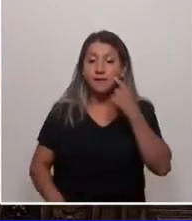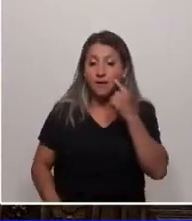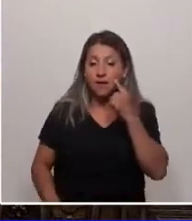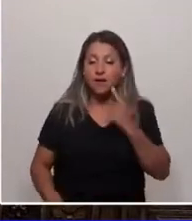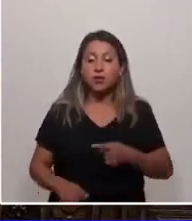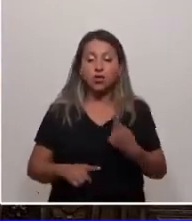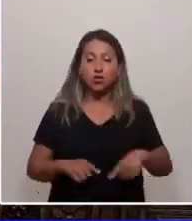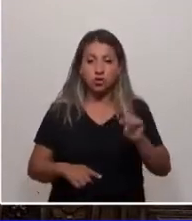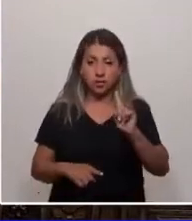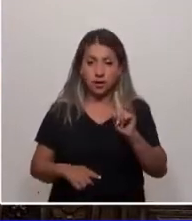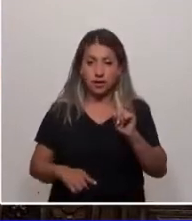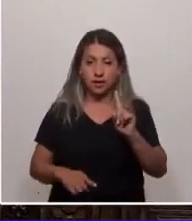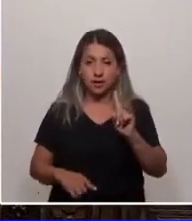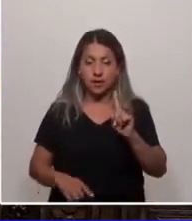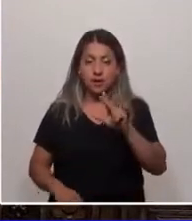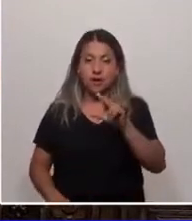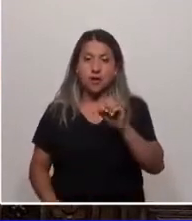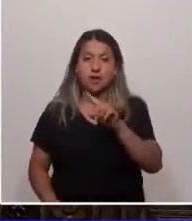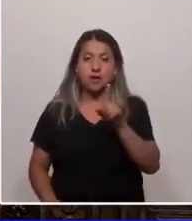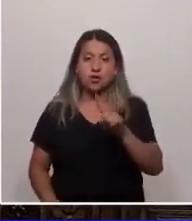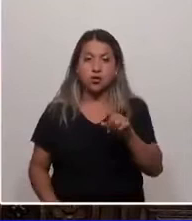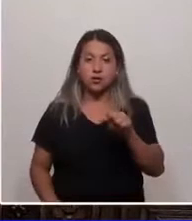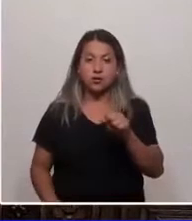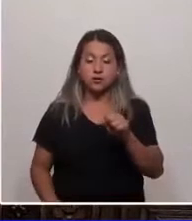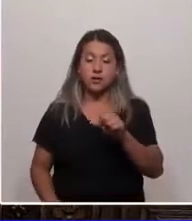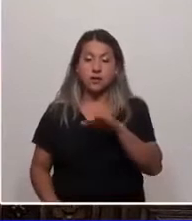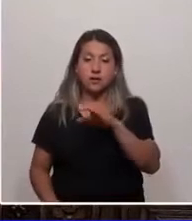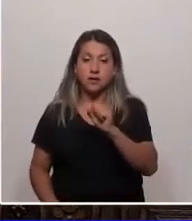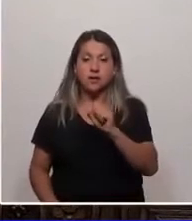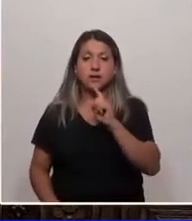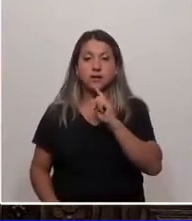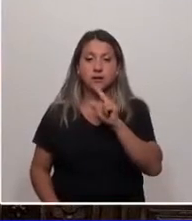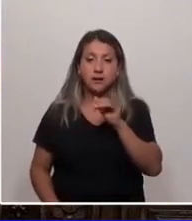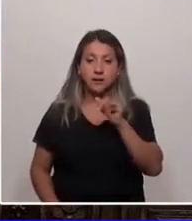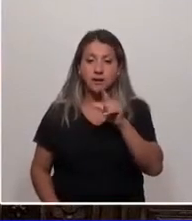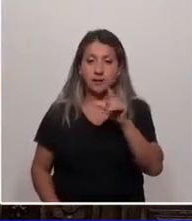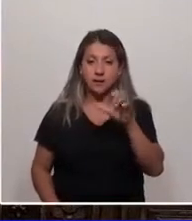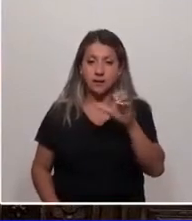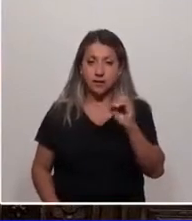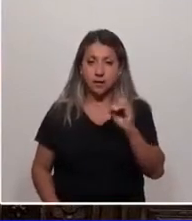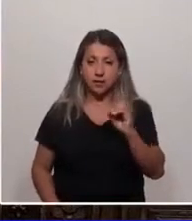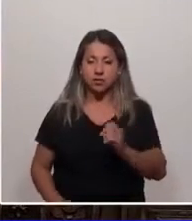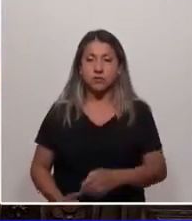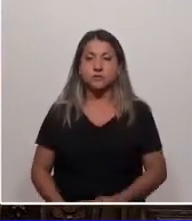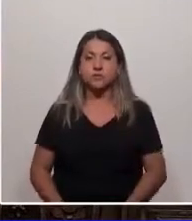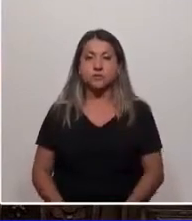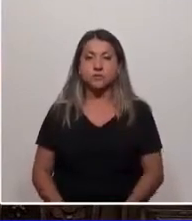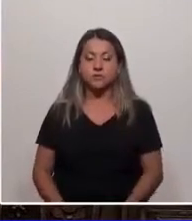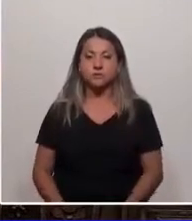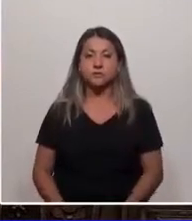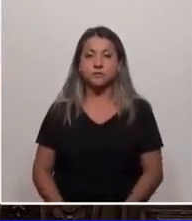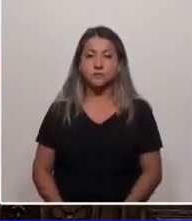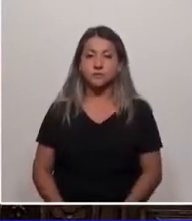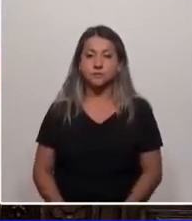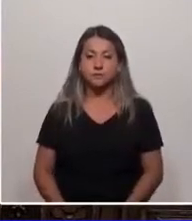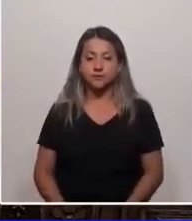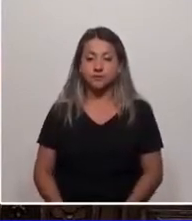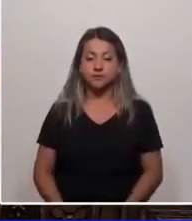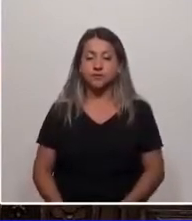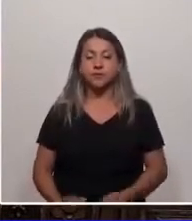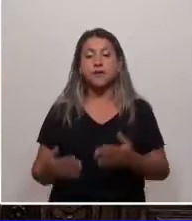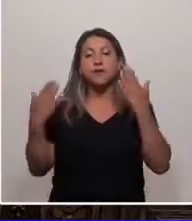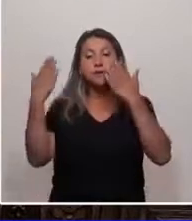la inamovilidad de los jueces pero fija como edad de tope los 70 años, y el artículo 8, sobre la ejecución de